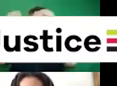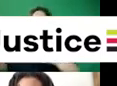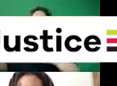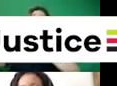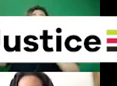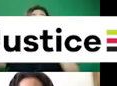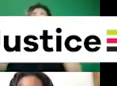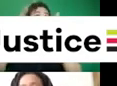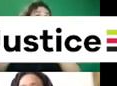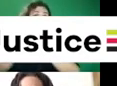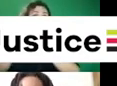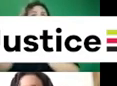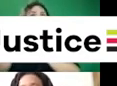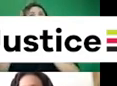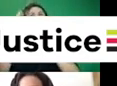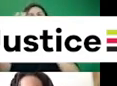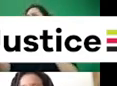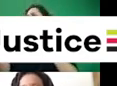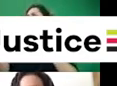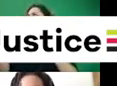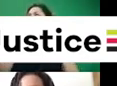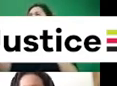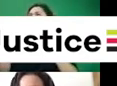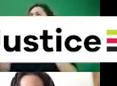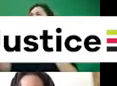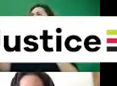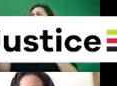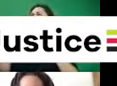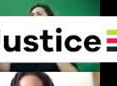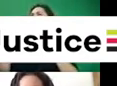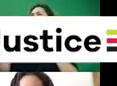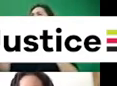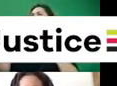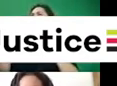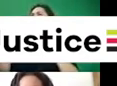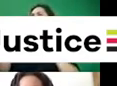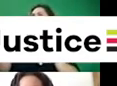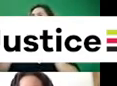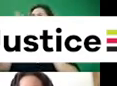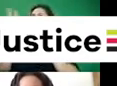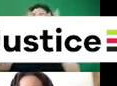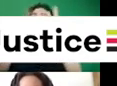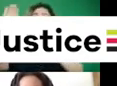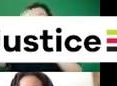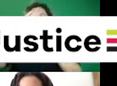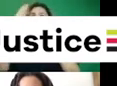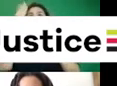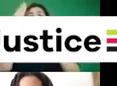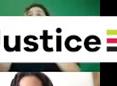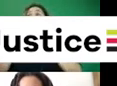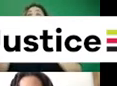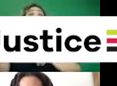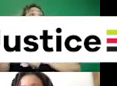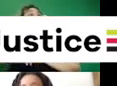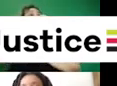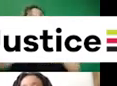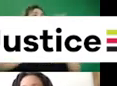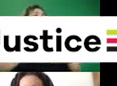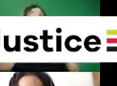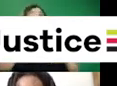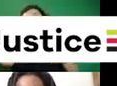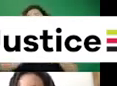ellos han experimentado un sistema verdad y es